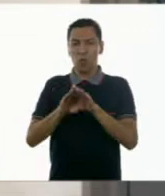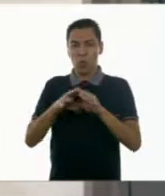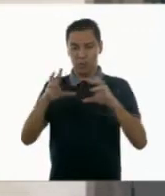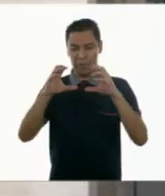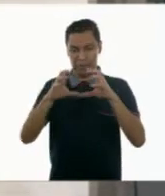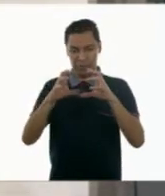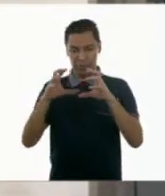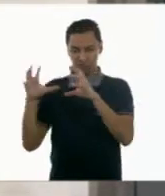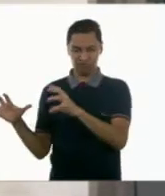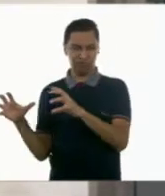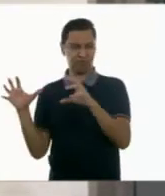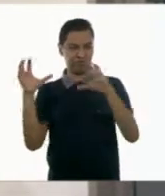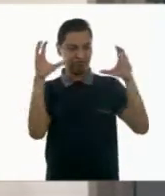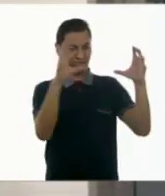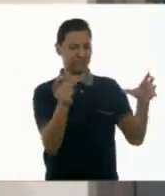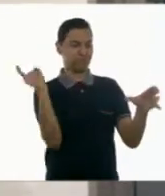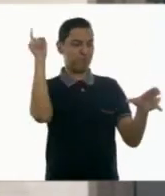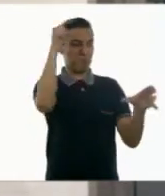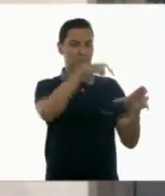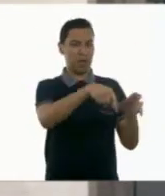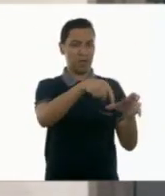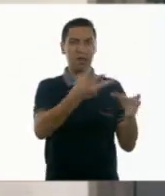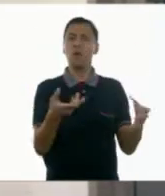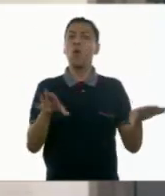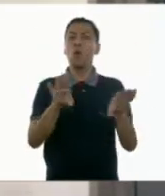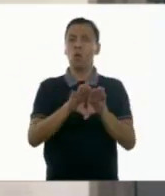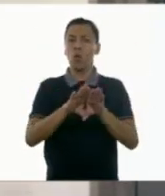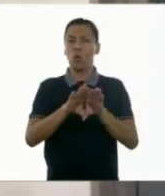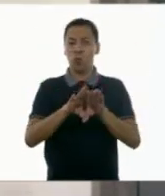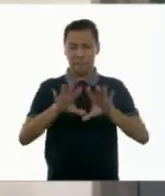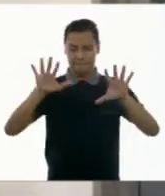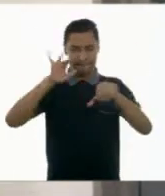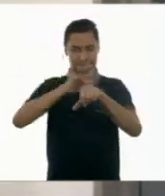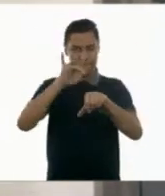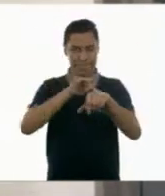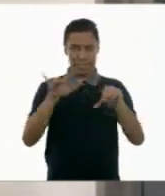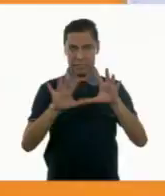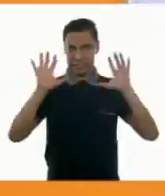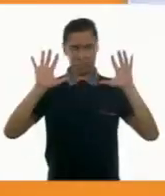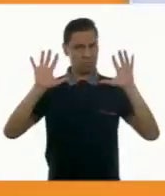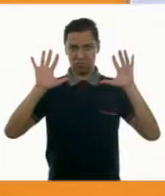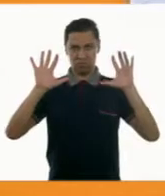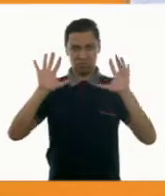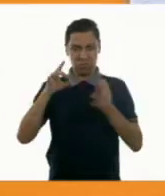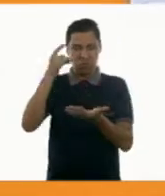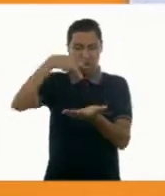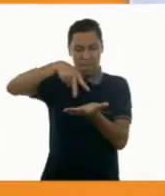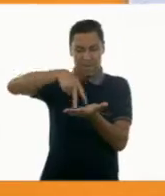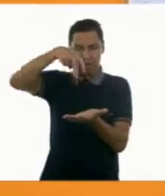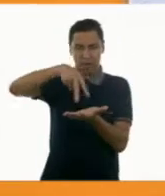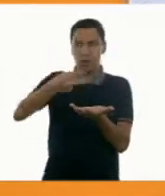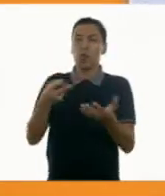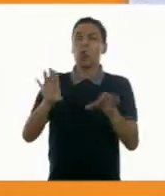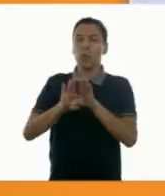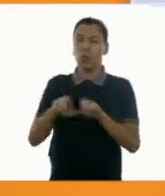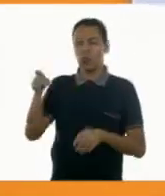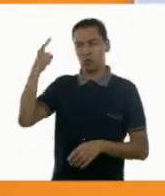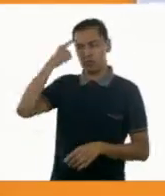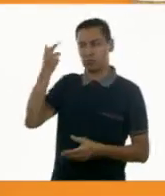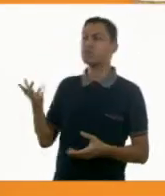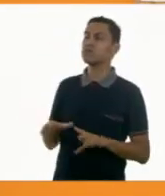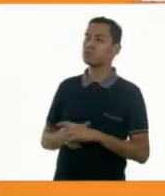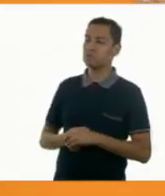pelota para poder depositarla sin usar las manos y saltando? Ay,